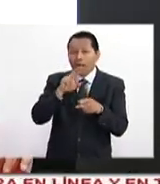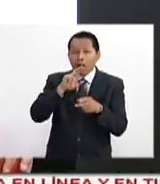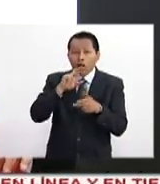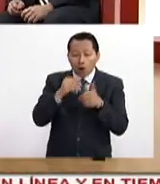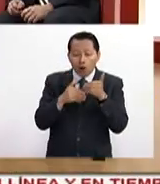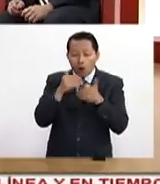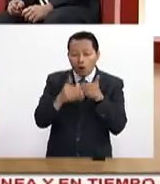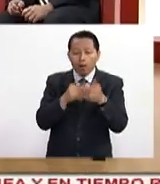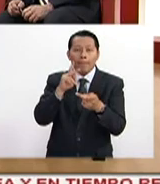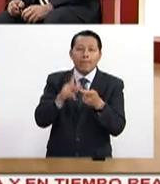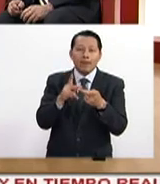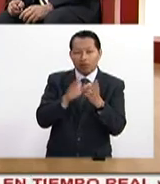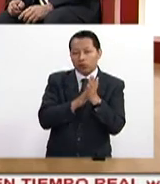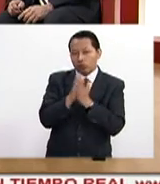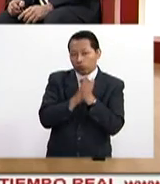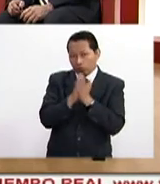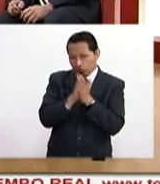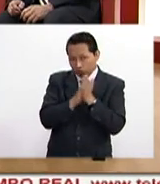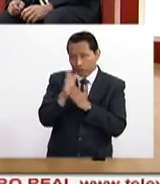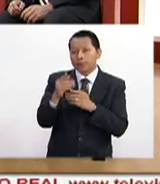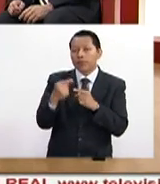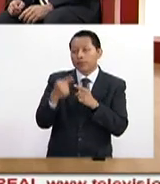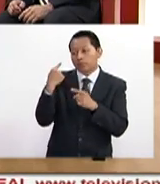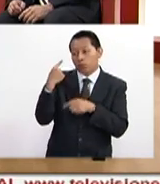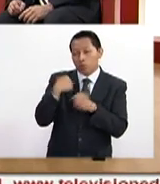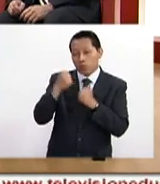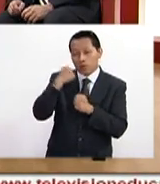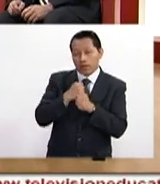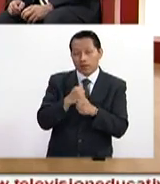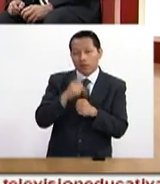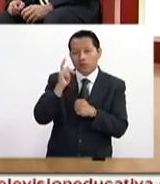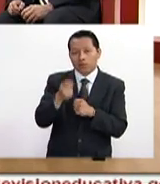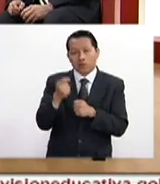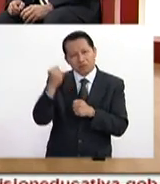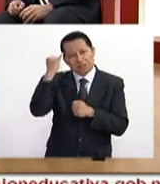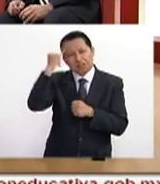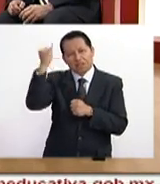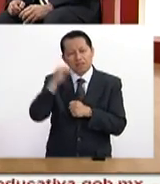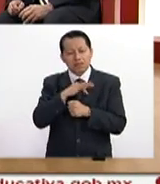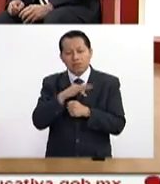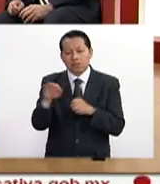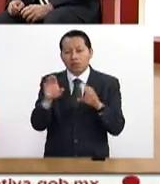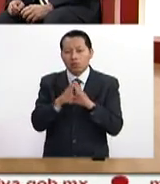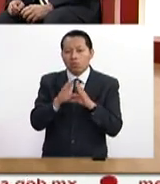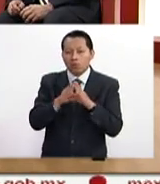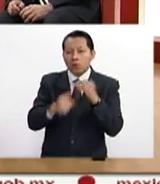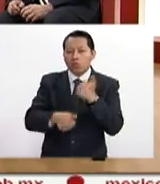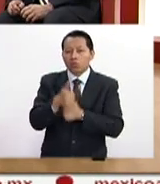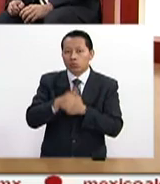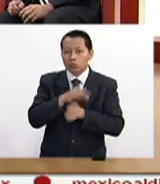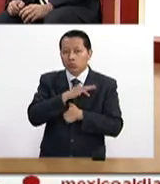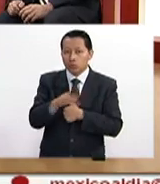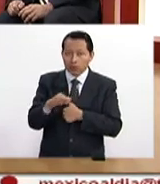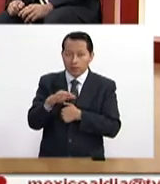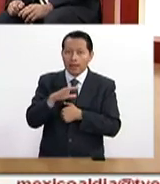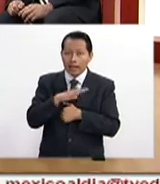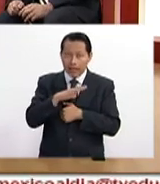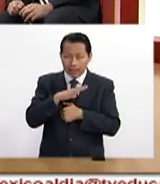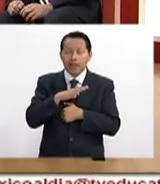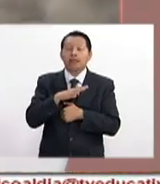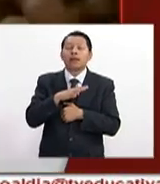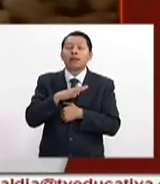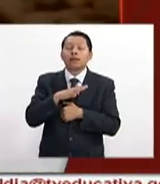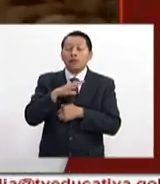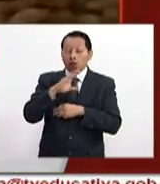nuestros chocolates. Y el año pasado nos atrevimos por primera vez a concursar en el International Chocolate